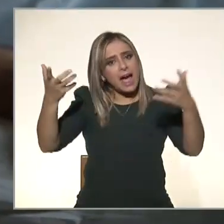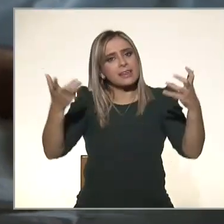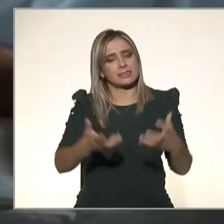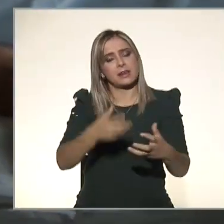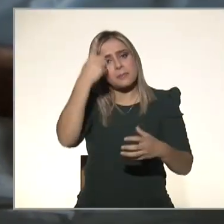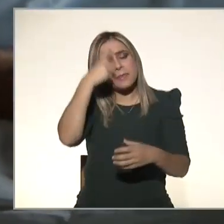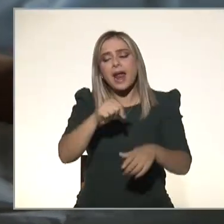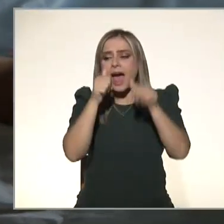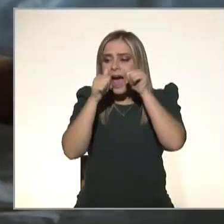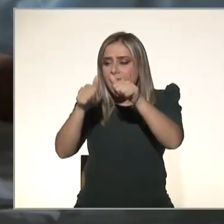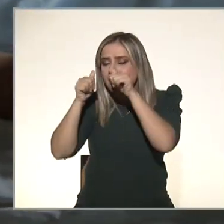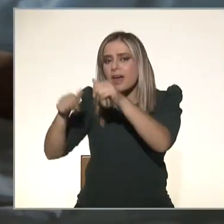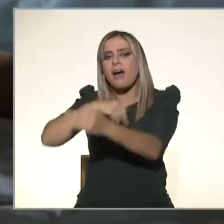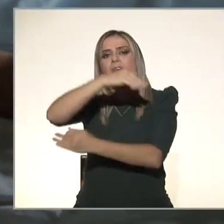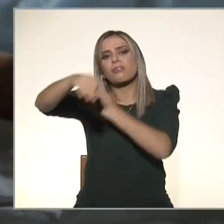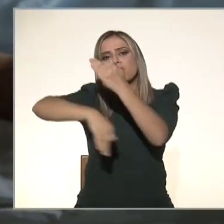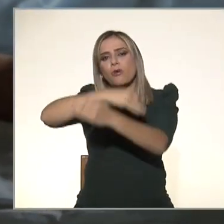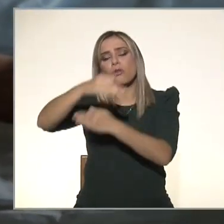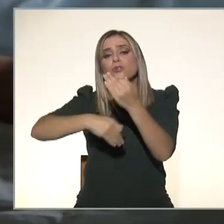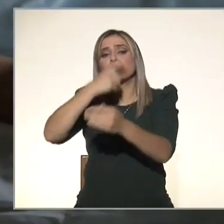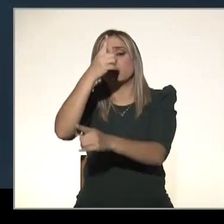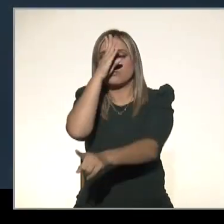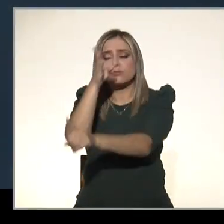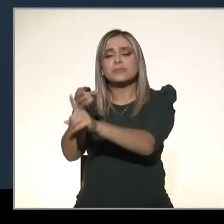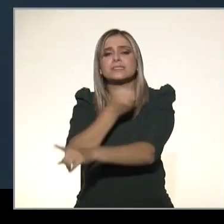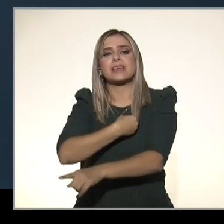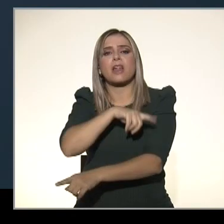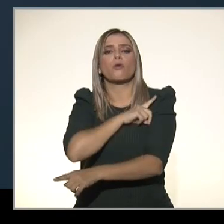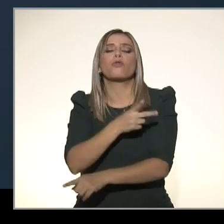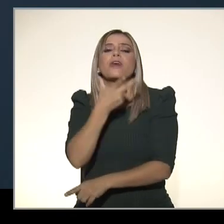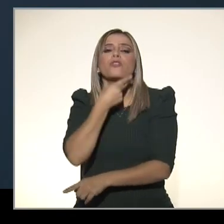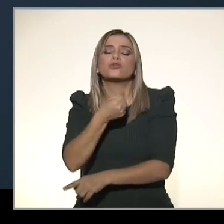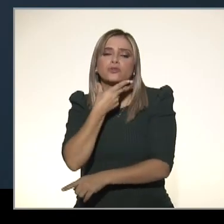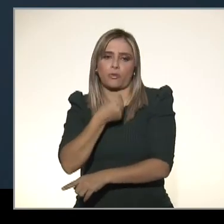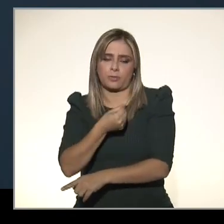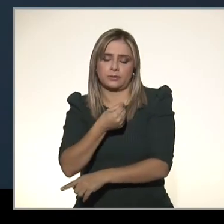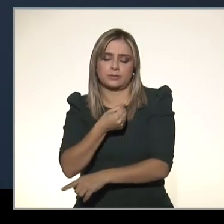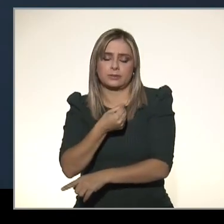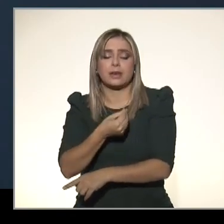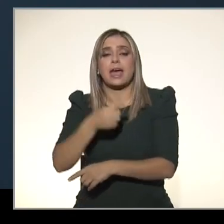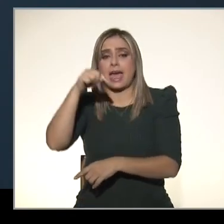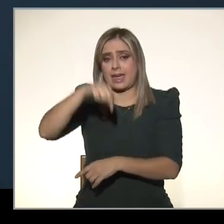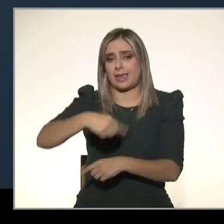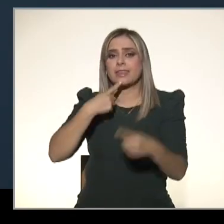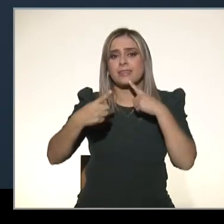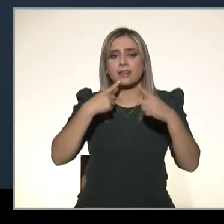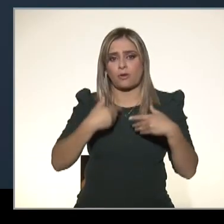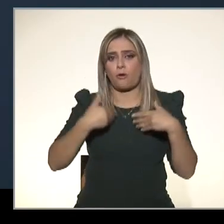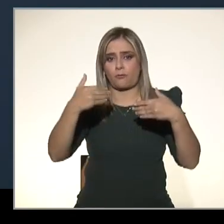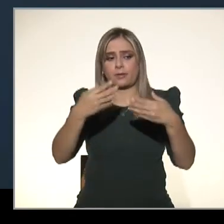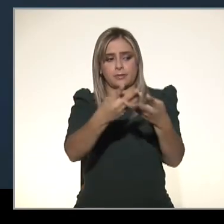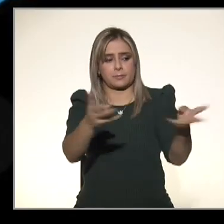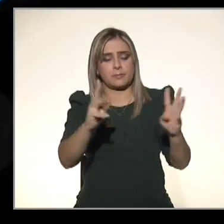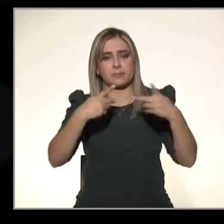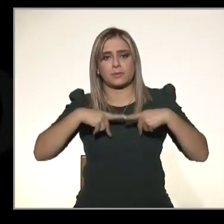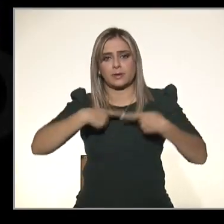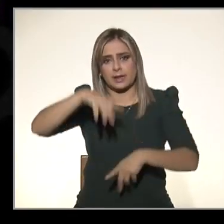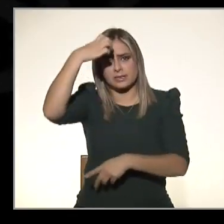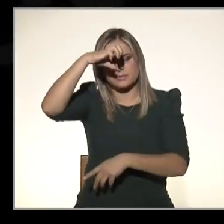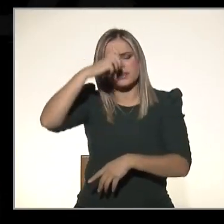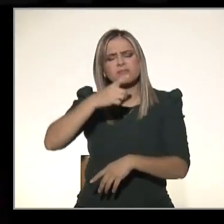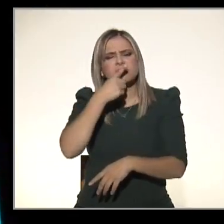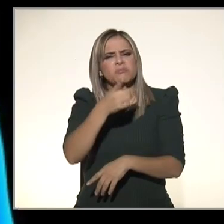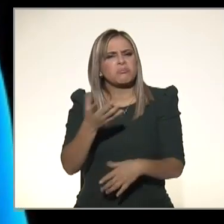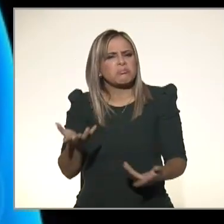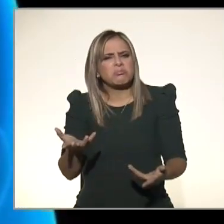a las necesidades de salud de los hombres. En Diálogos en Confianza, los especialistas nos dirán por qué